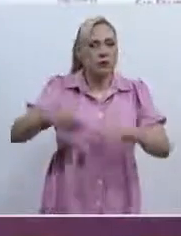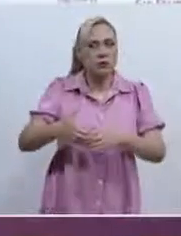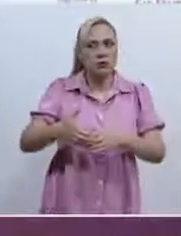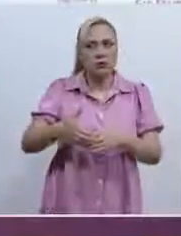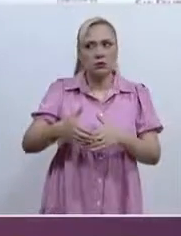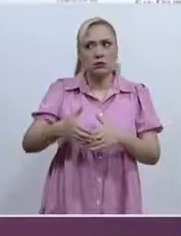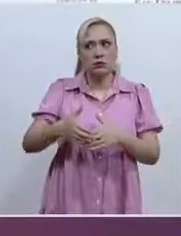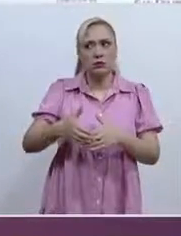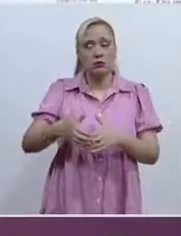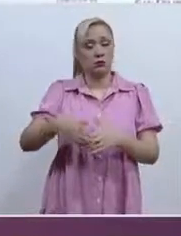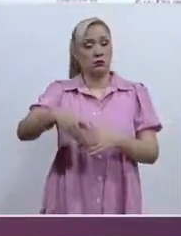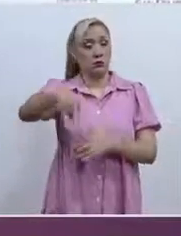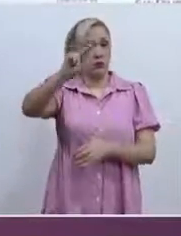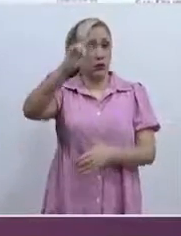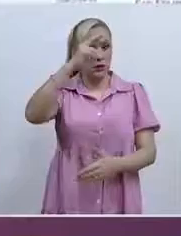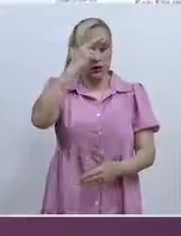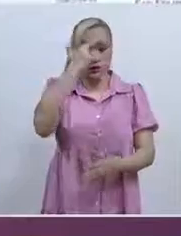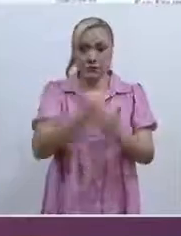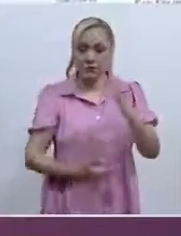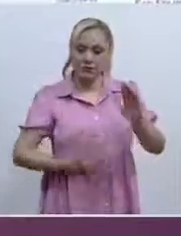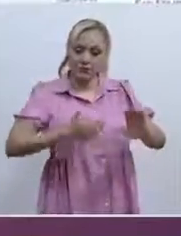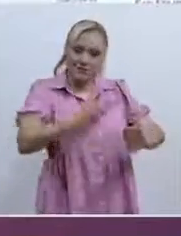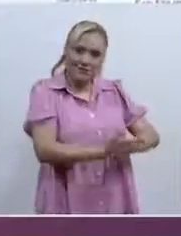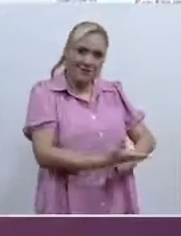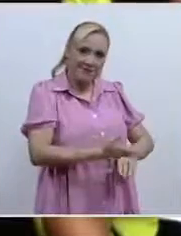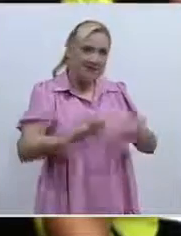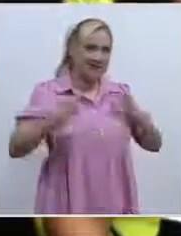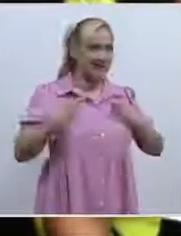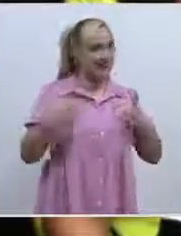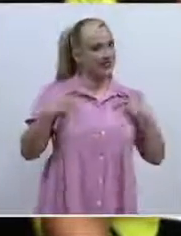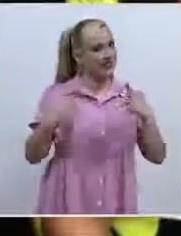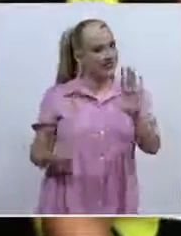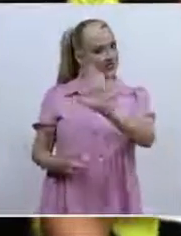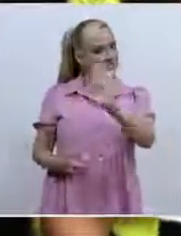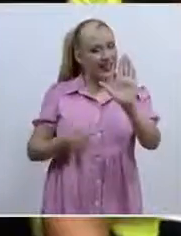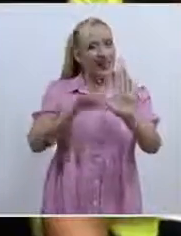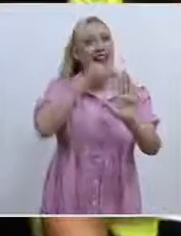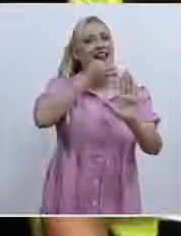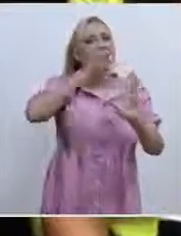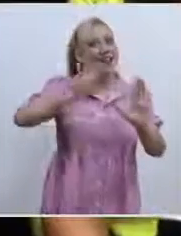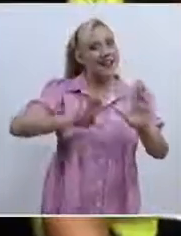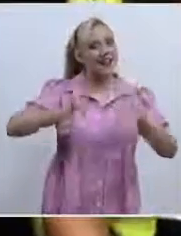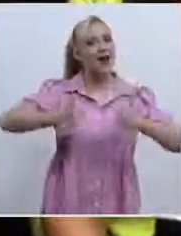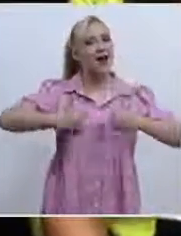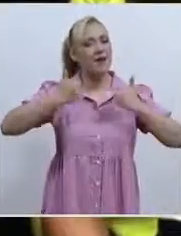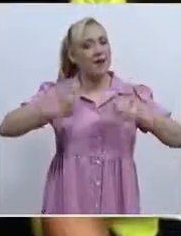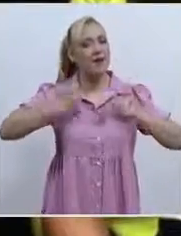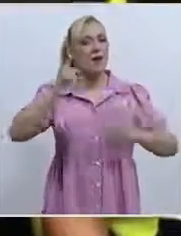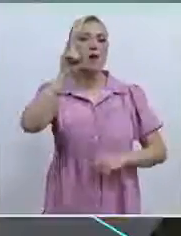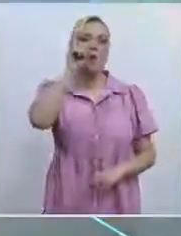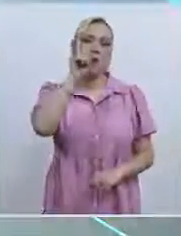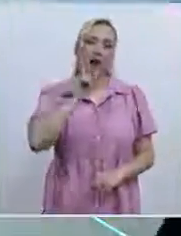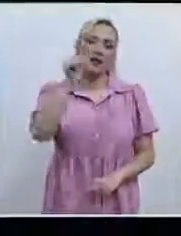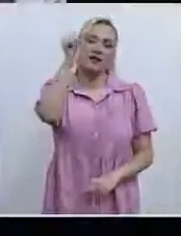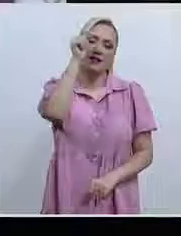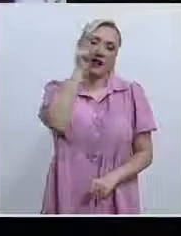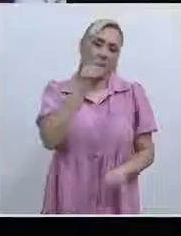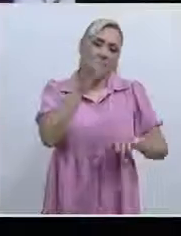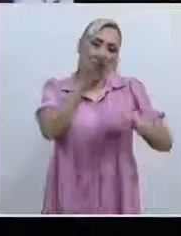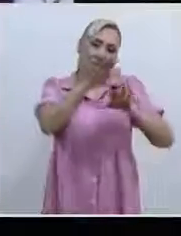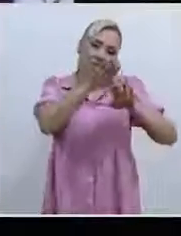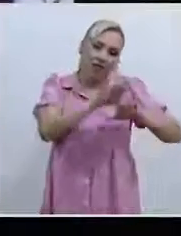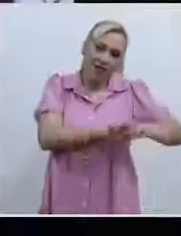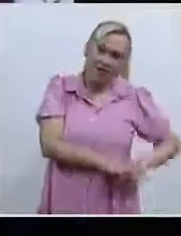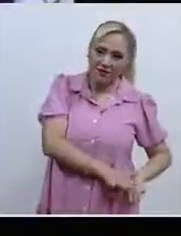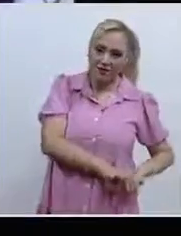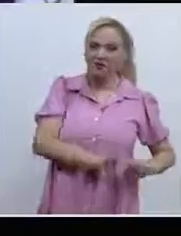justificación para violentar el derecho humano de otras personas principalmente niñas adolescentes y mujeres las